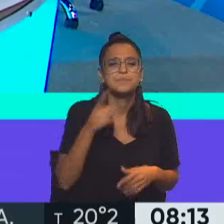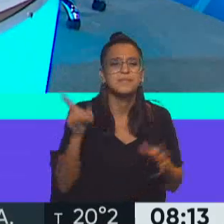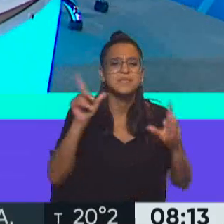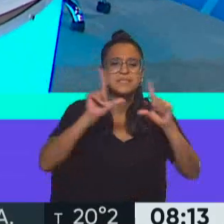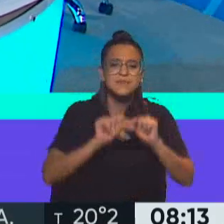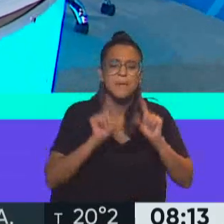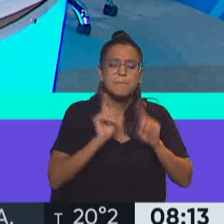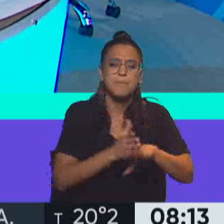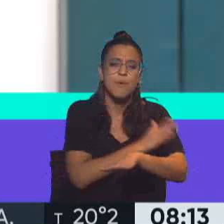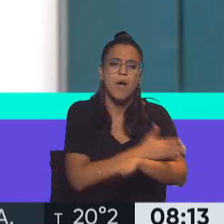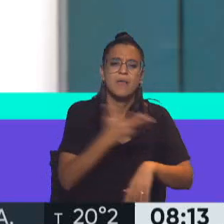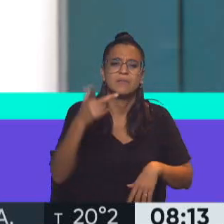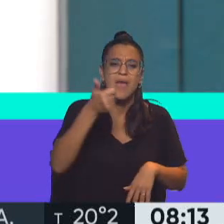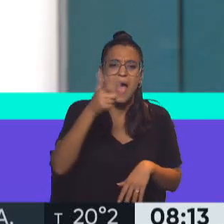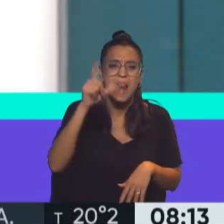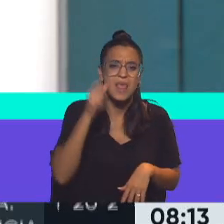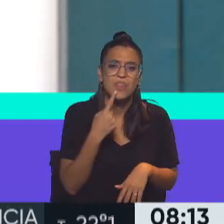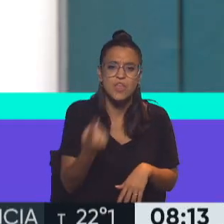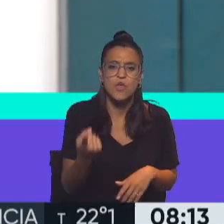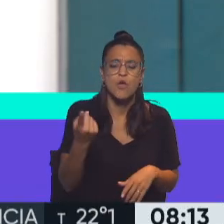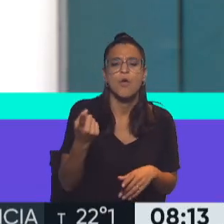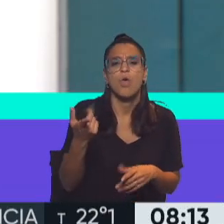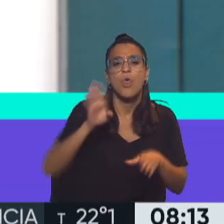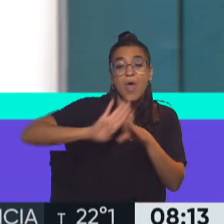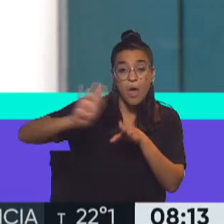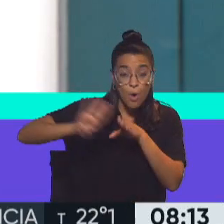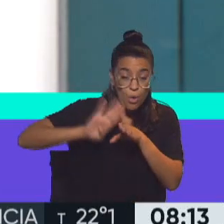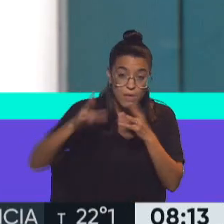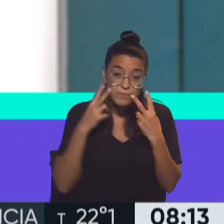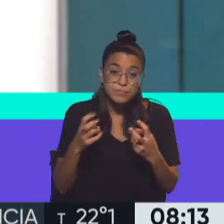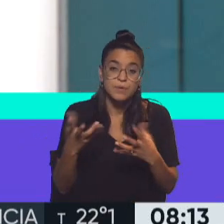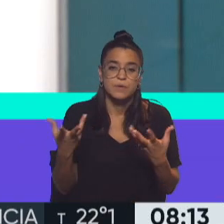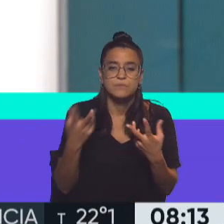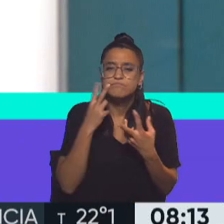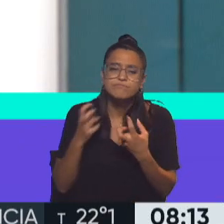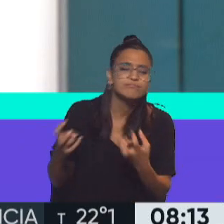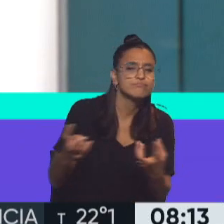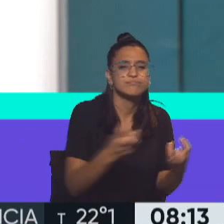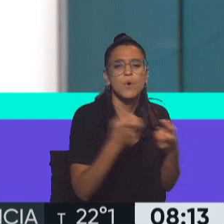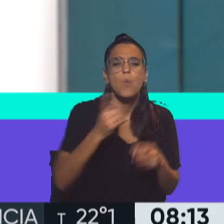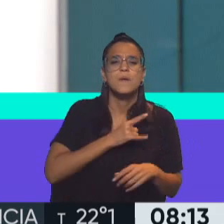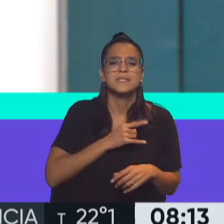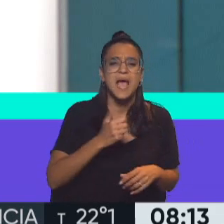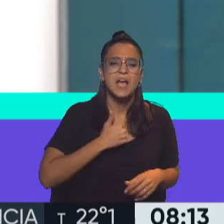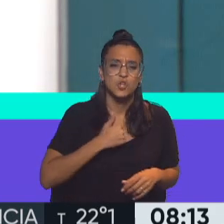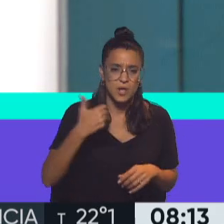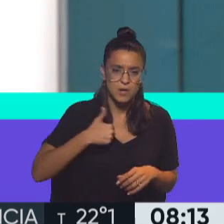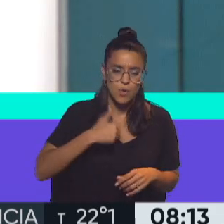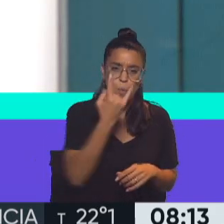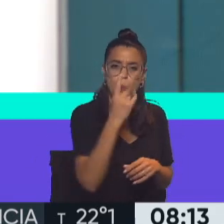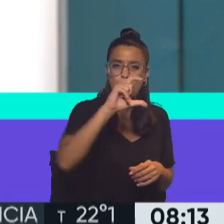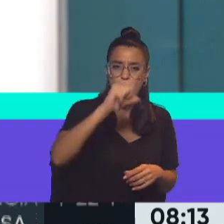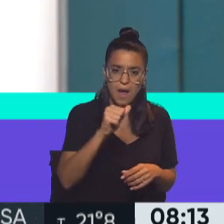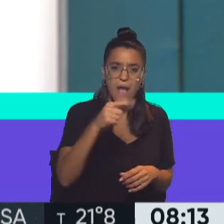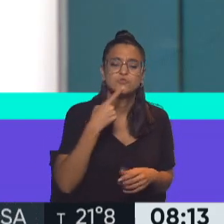cifras que acaba de mencionar Ale, que tienen que ver con el Observatorio de la Deuda, que pertenece al sondeo que habitualmente hace la Universidad Católica Argentina, la UCA, en función